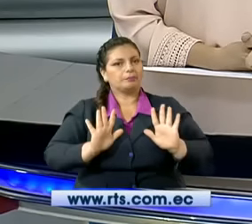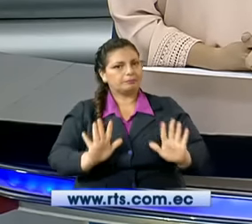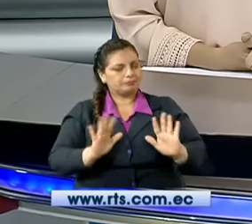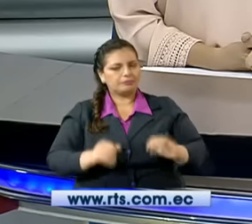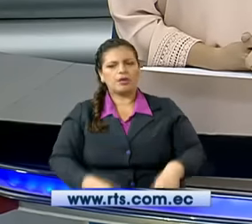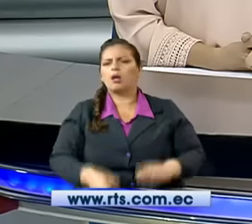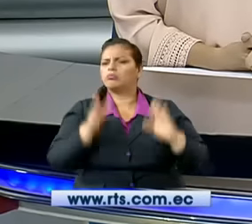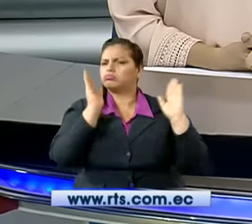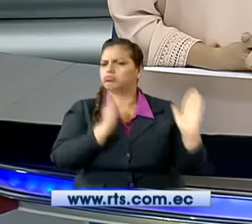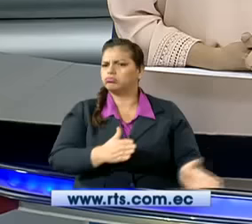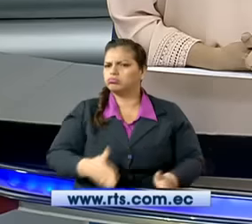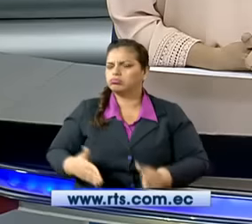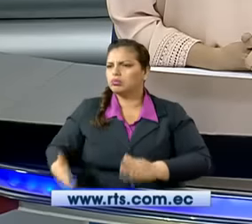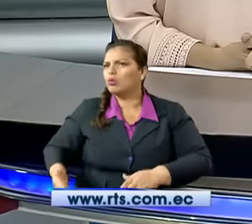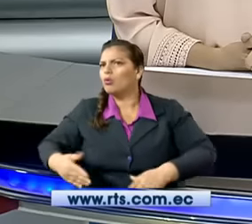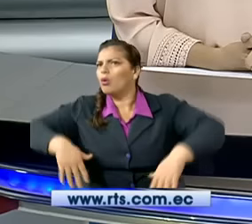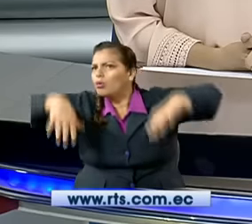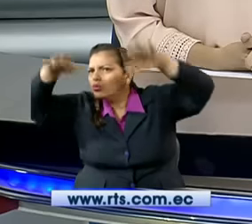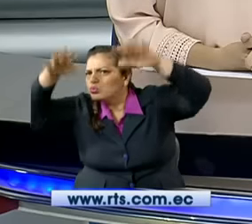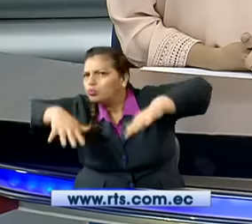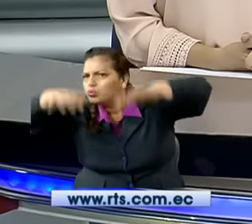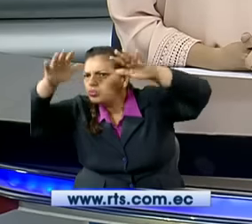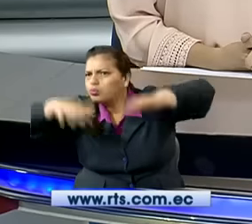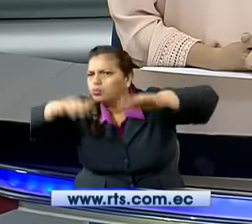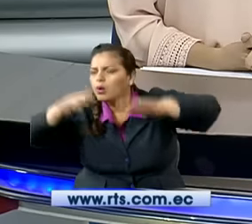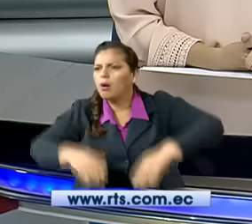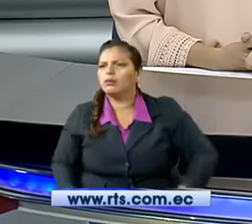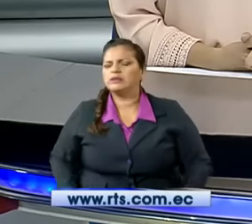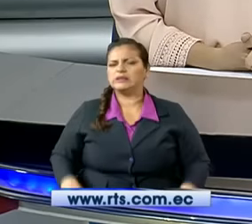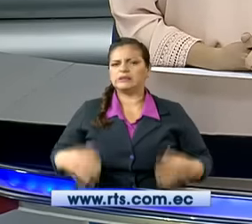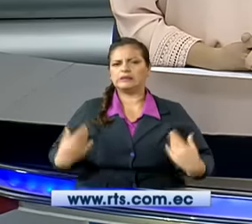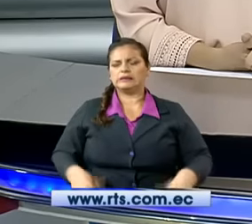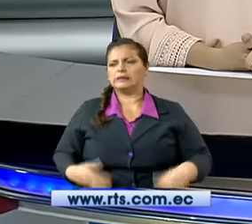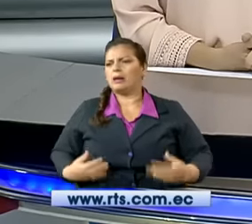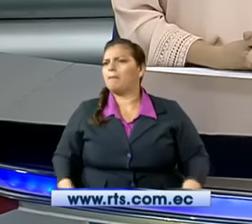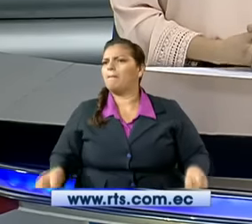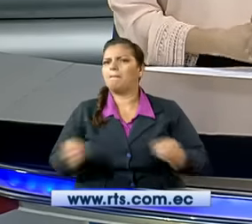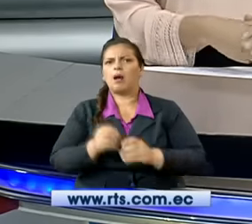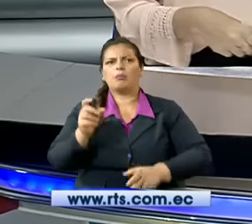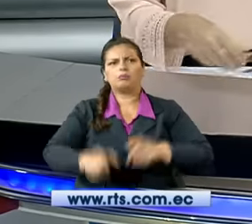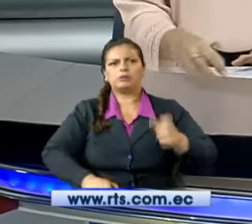se incrementen de manera excesiva el número de contagiados con el virus.